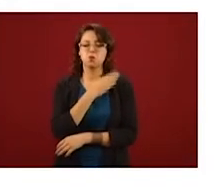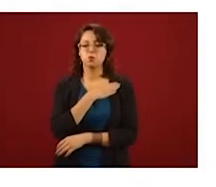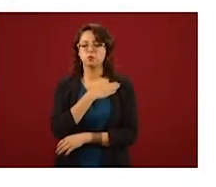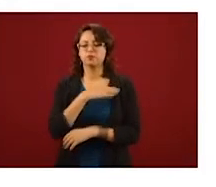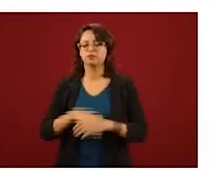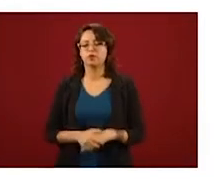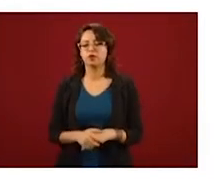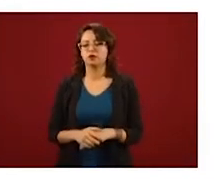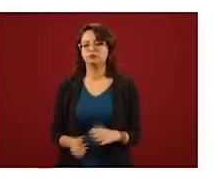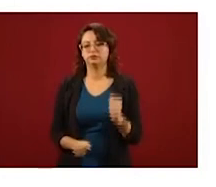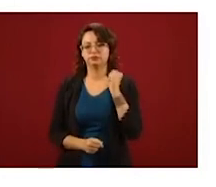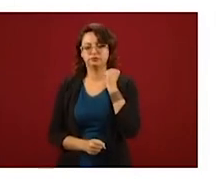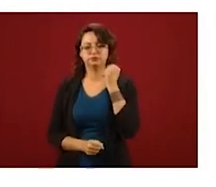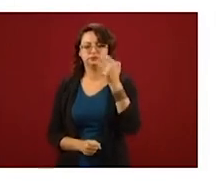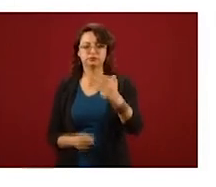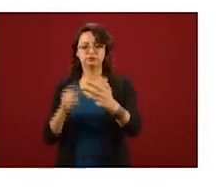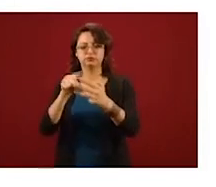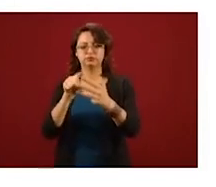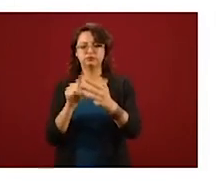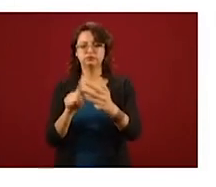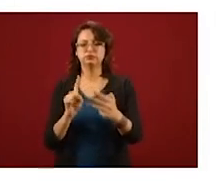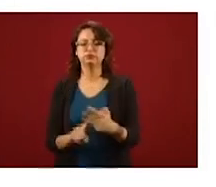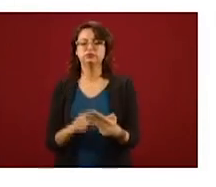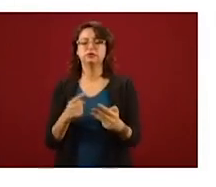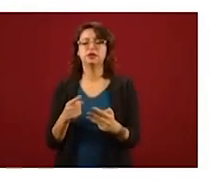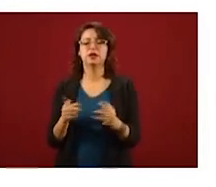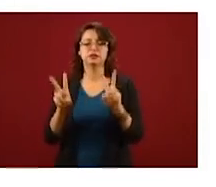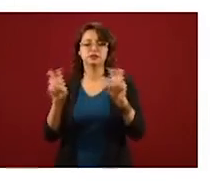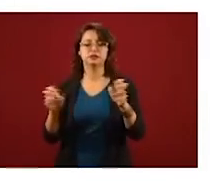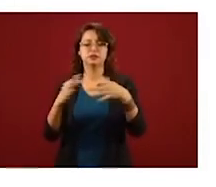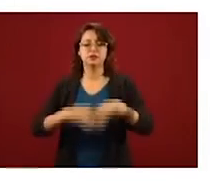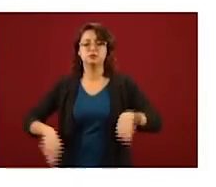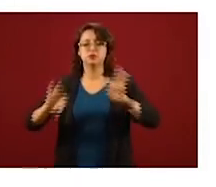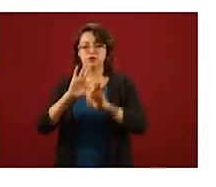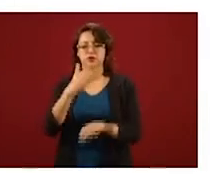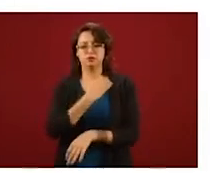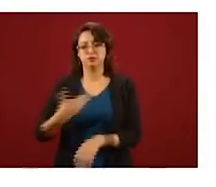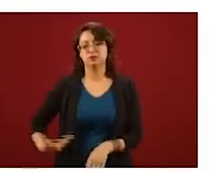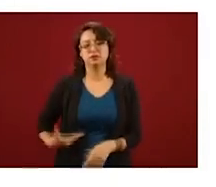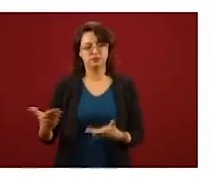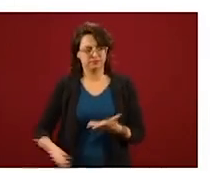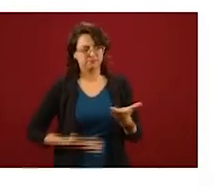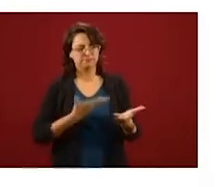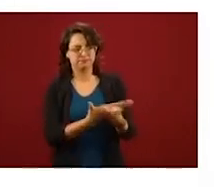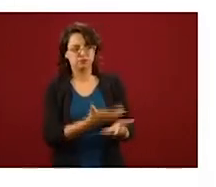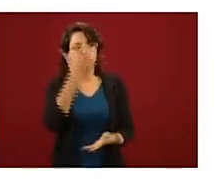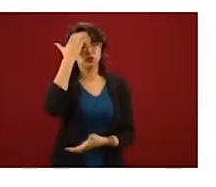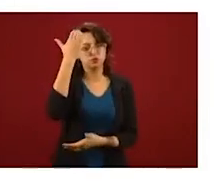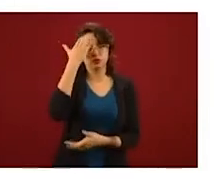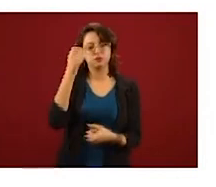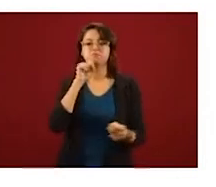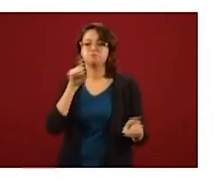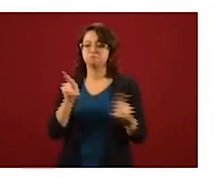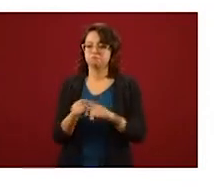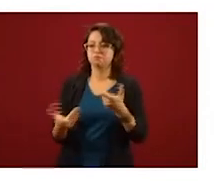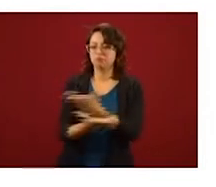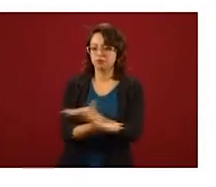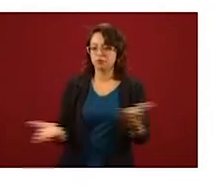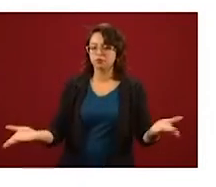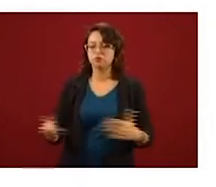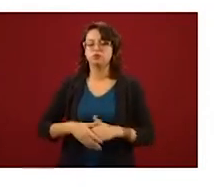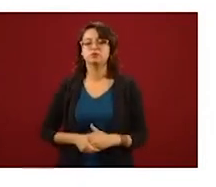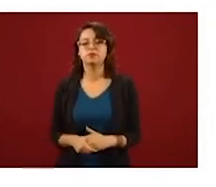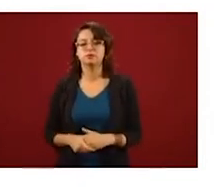dados tres elementos que quisiera poner a la consideración del presidente en primer lugar y todos ustedes. En primer lugar, que